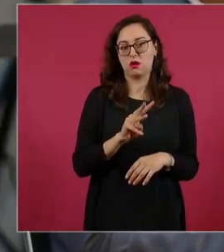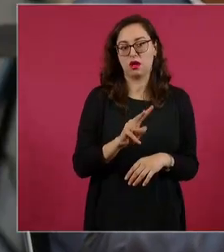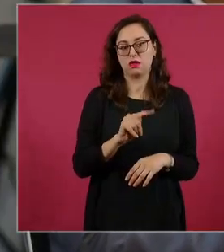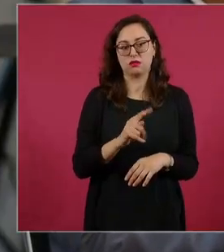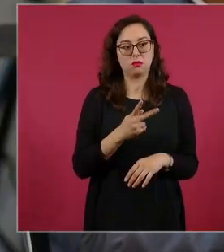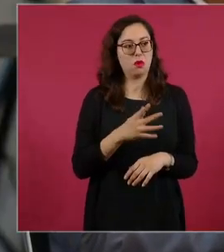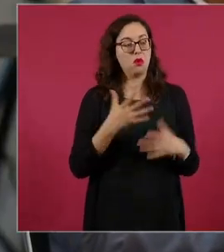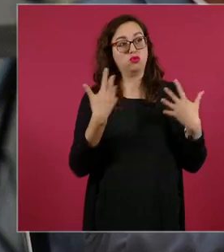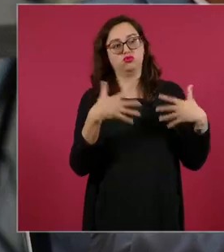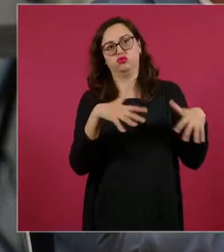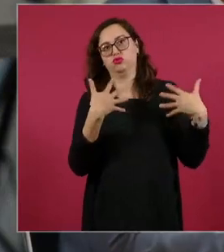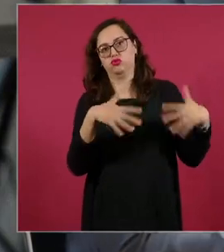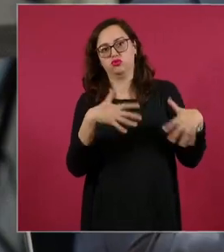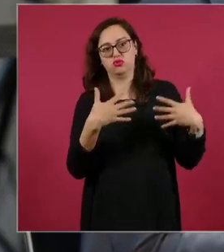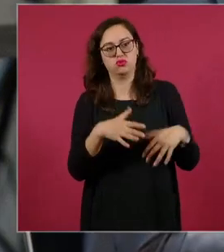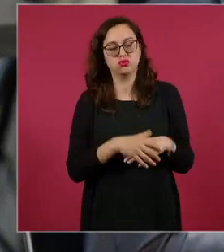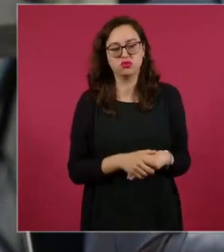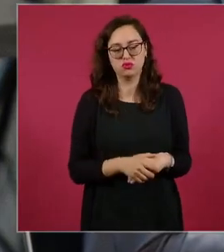Oh